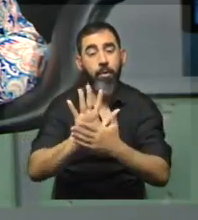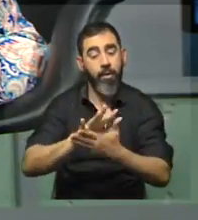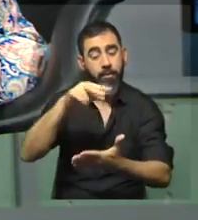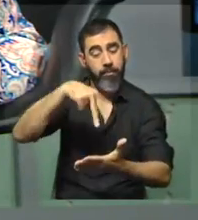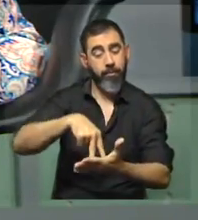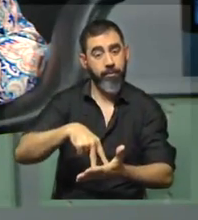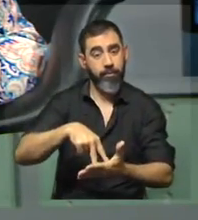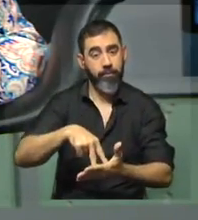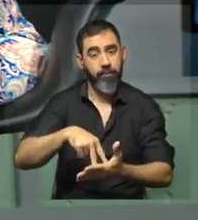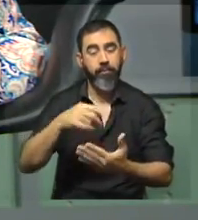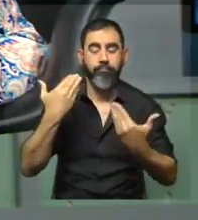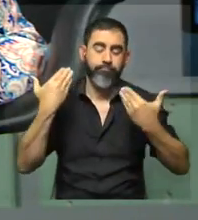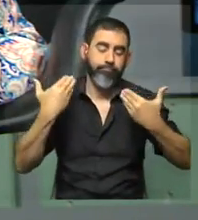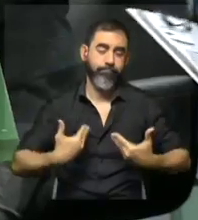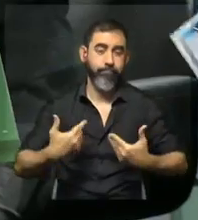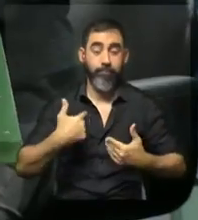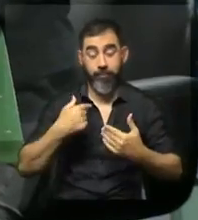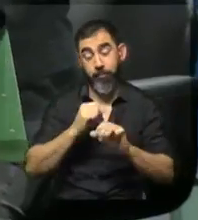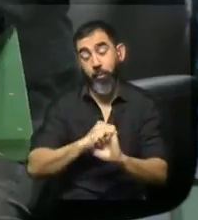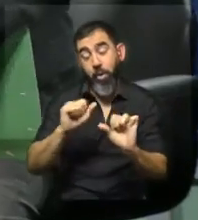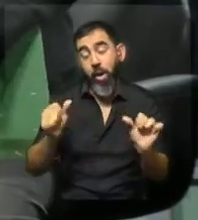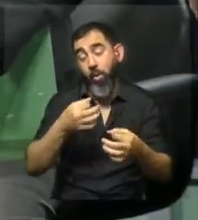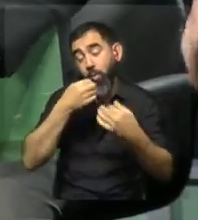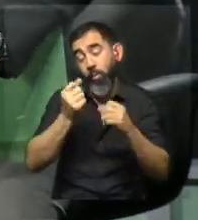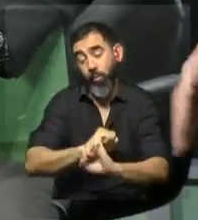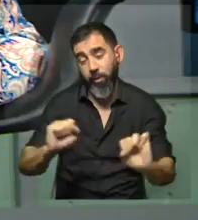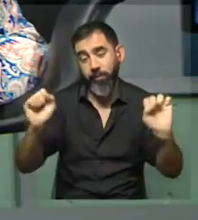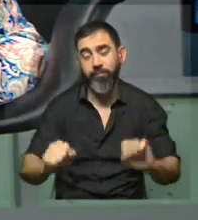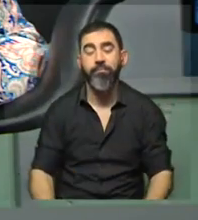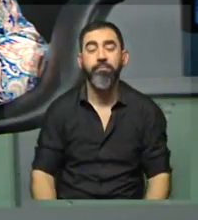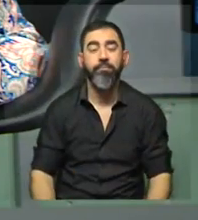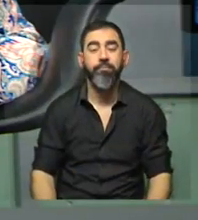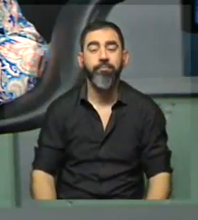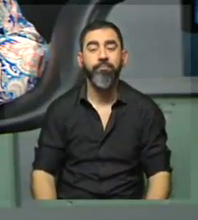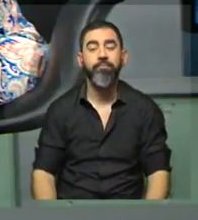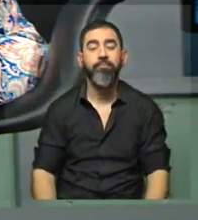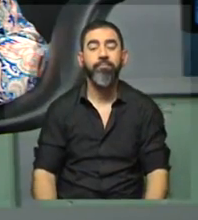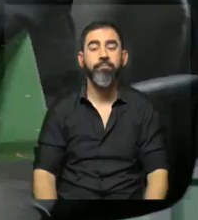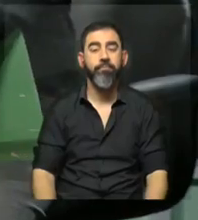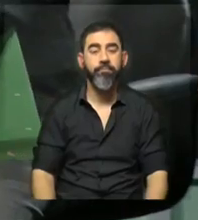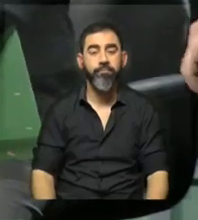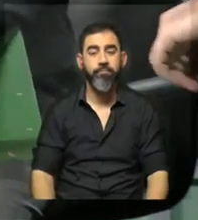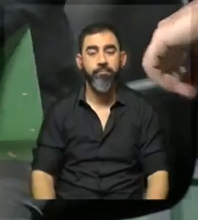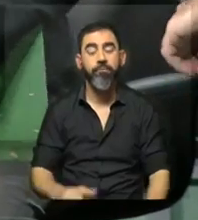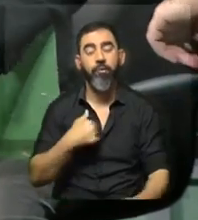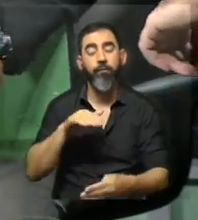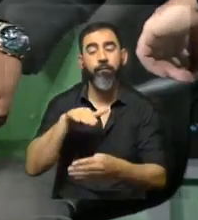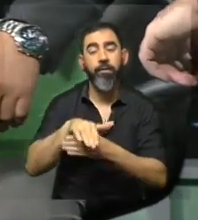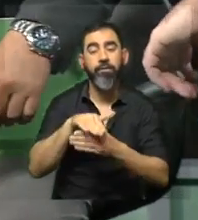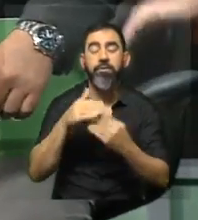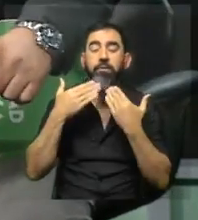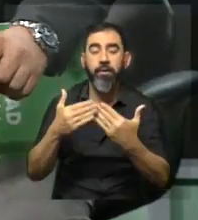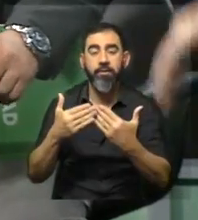Ahí. Bueno, usted muy elegante como siempre, yo con lo que puedo, con esta cara. Pero hay que estar parado ahí. No, es verdad, es verdad. No es para cualquiera, yo lo felicito, les agradezco